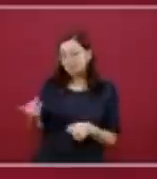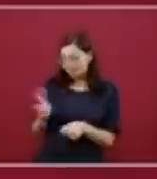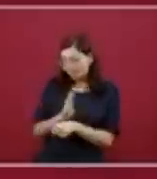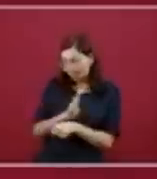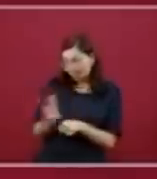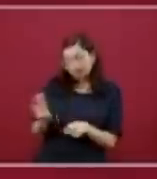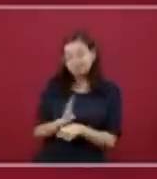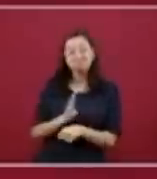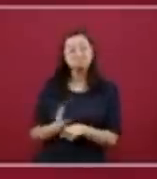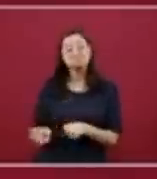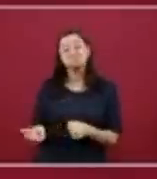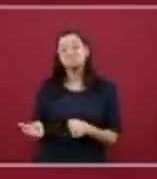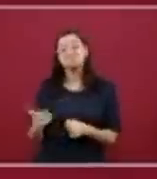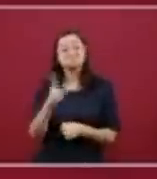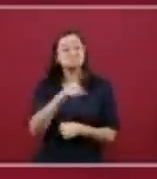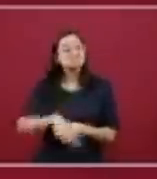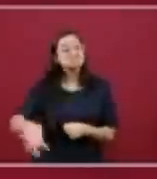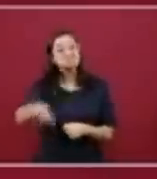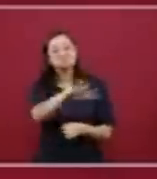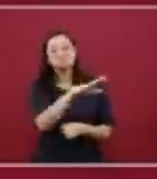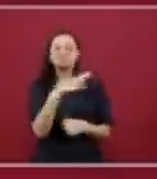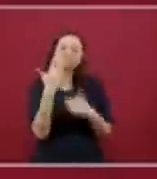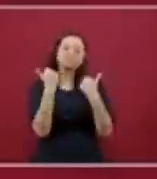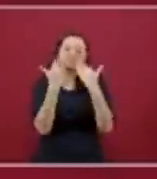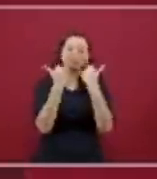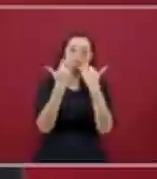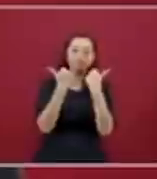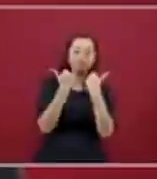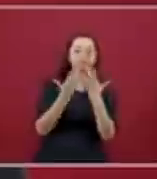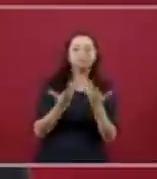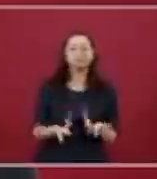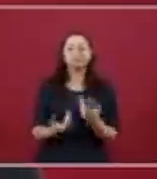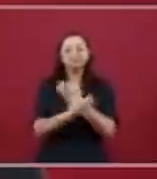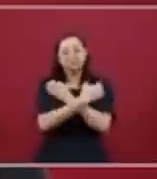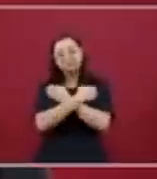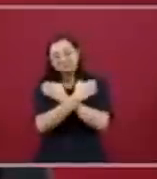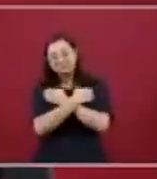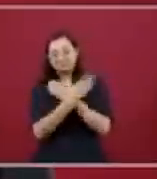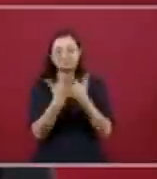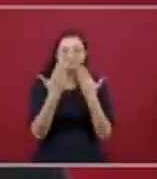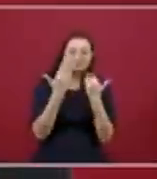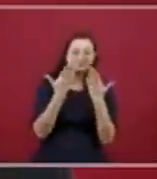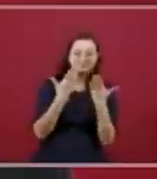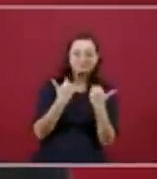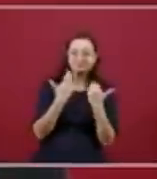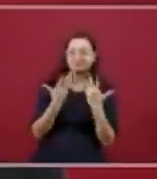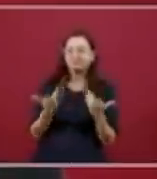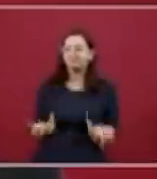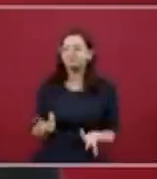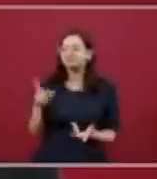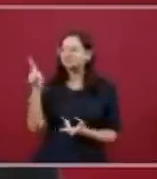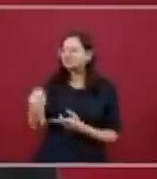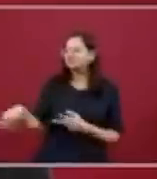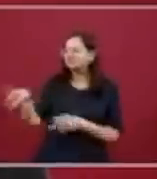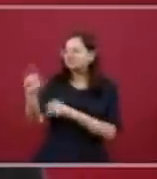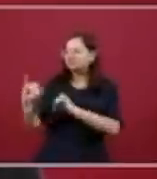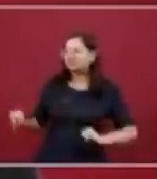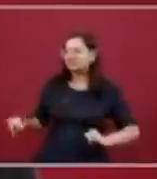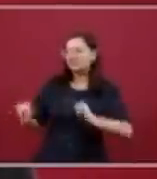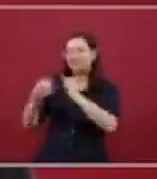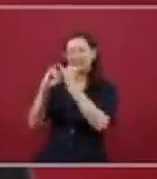beneficios para la sociedad, para la educación. Son aparatos